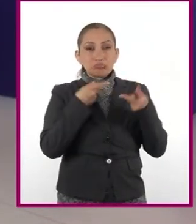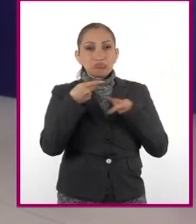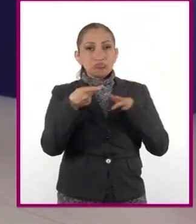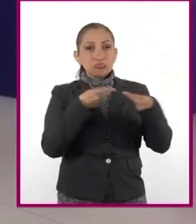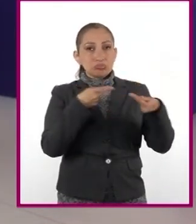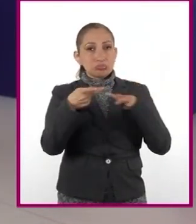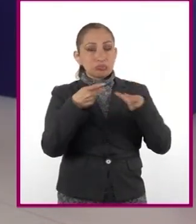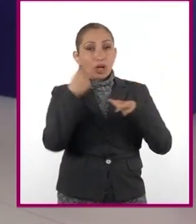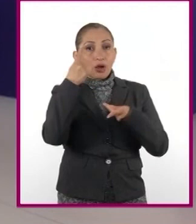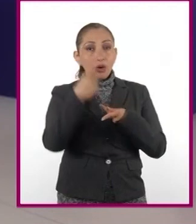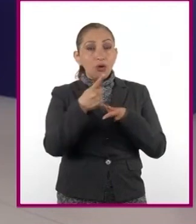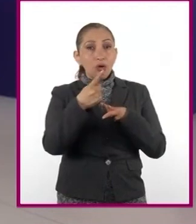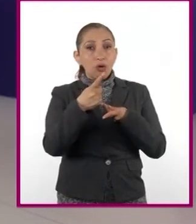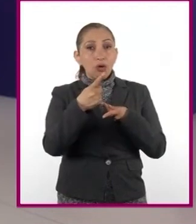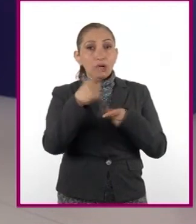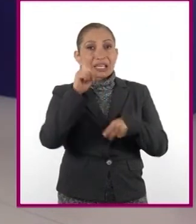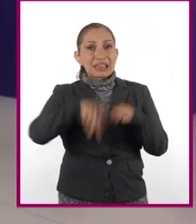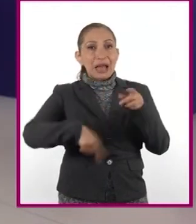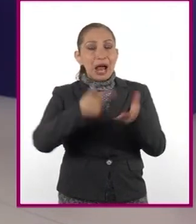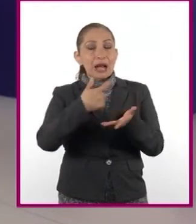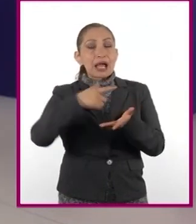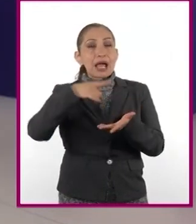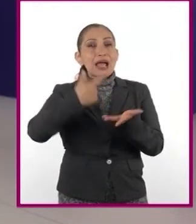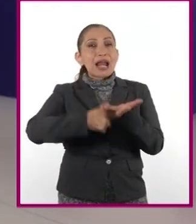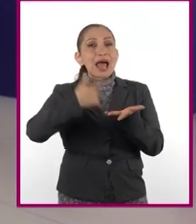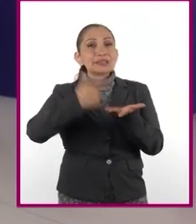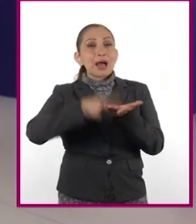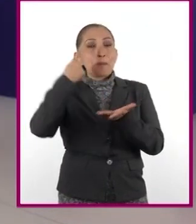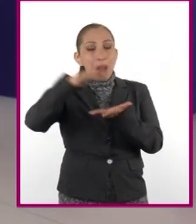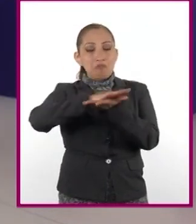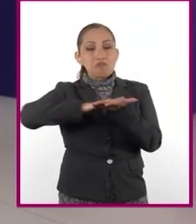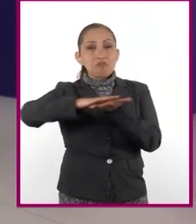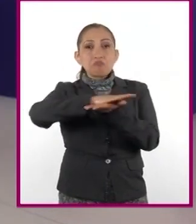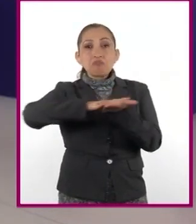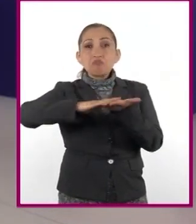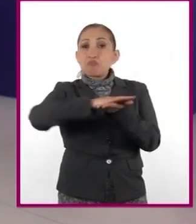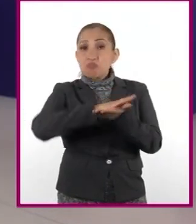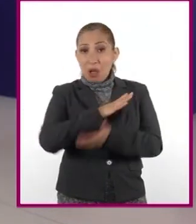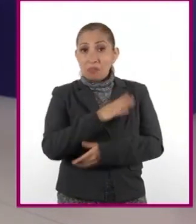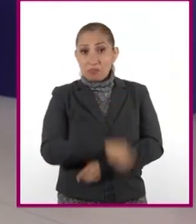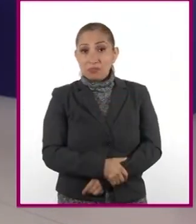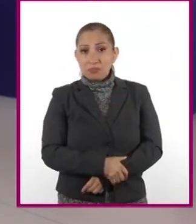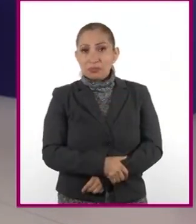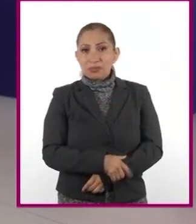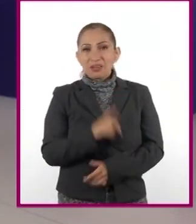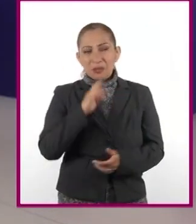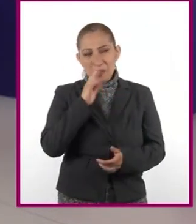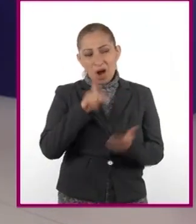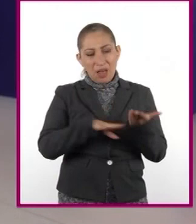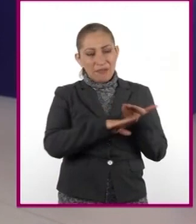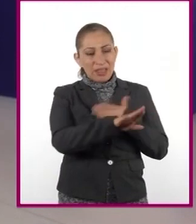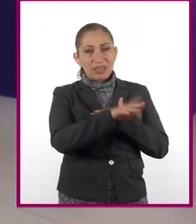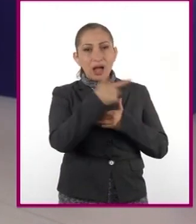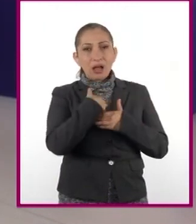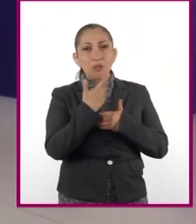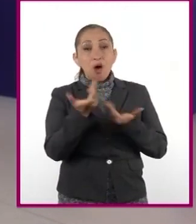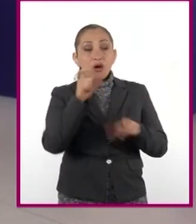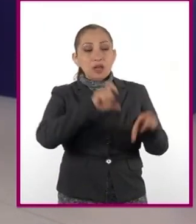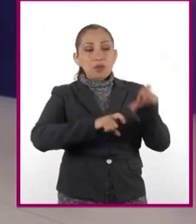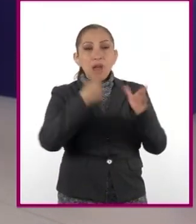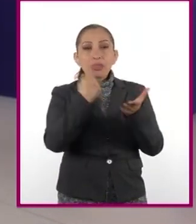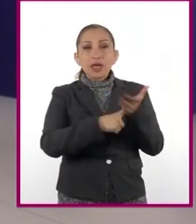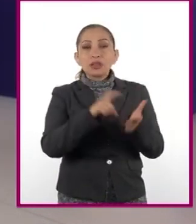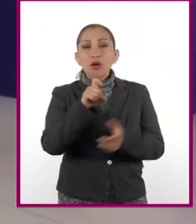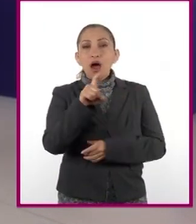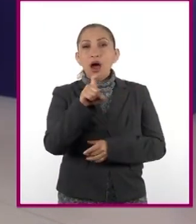elaborar un desengrasante para lavar nuestros trastos. Así evitamos generar residuos químicos